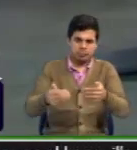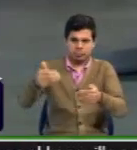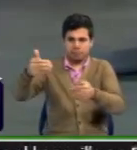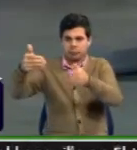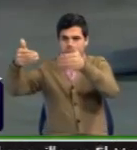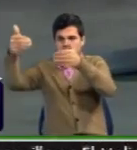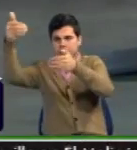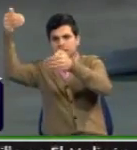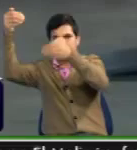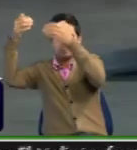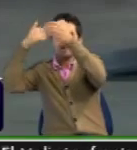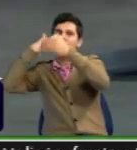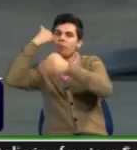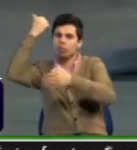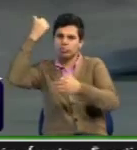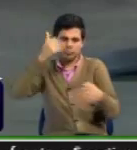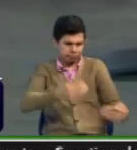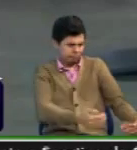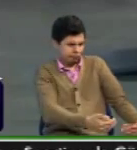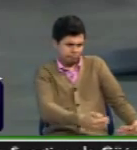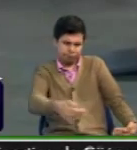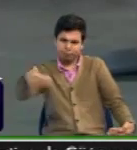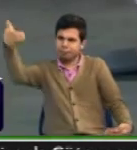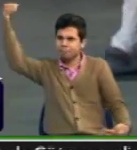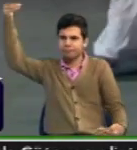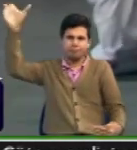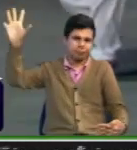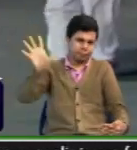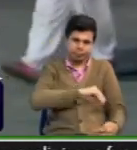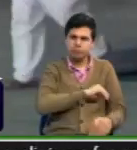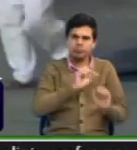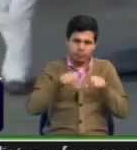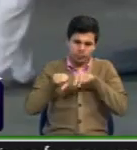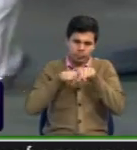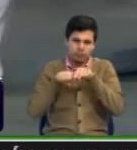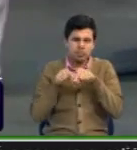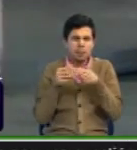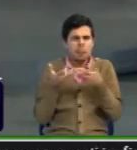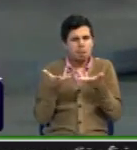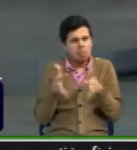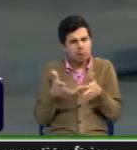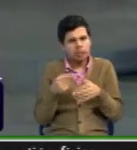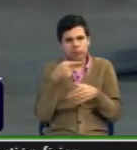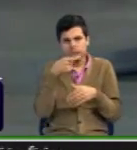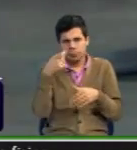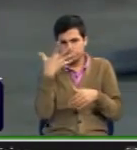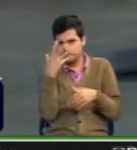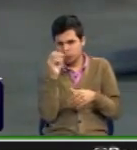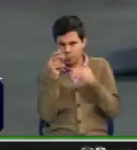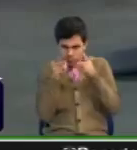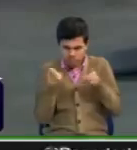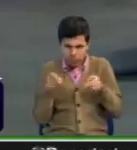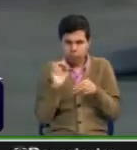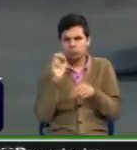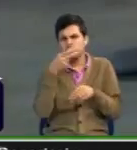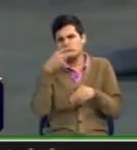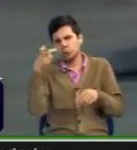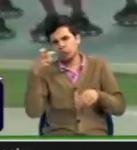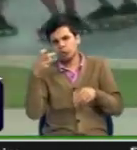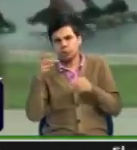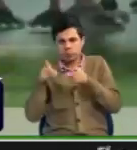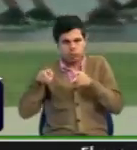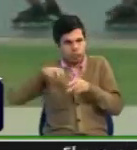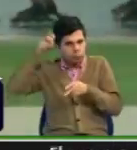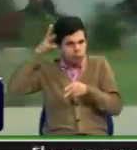mayores. O sea que pues hay mucha gente, ¿no? De acuerdo al listado, si no estoy mal, son más de 150, 200 aproximadamente de acá de